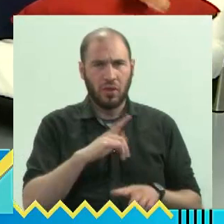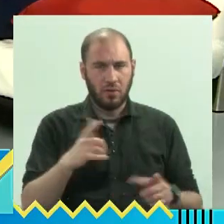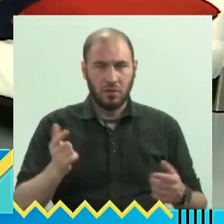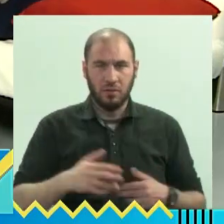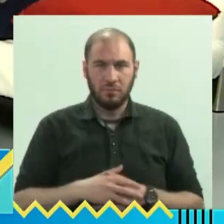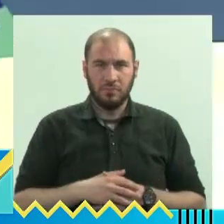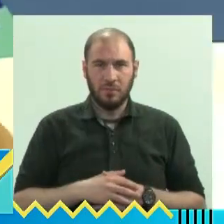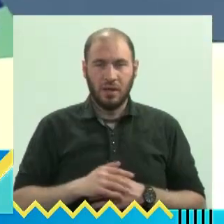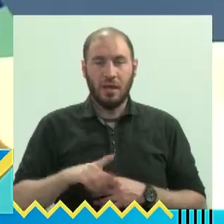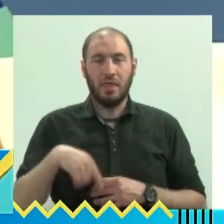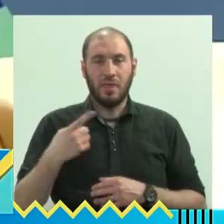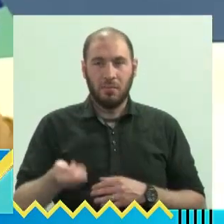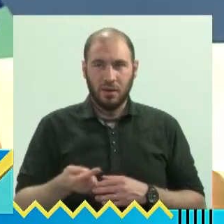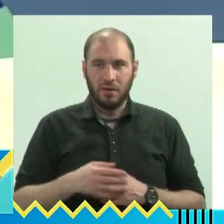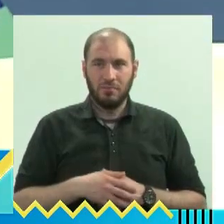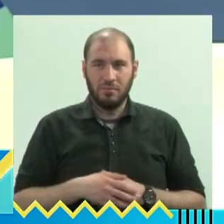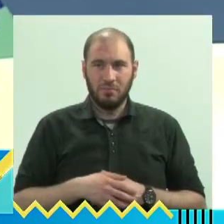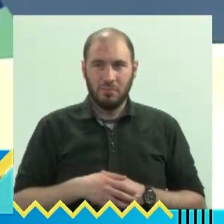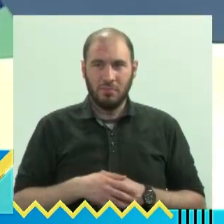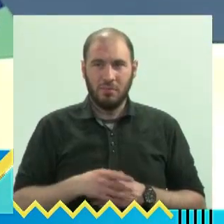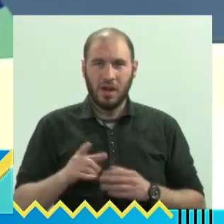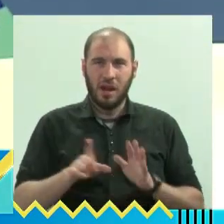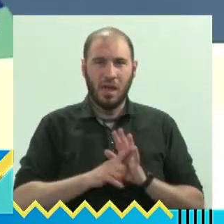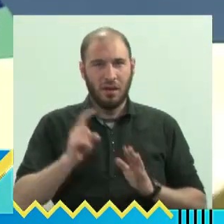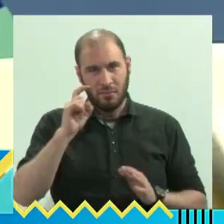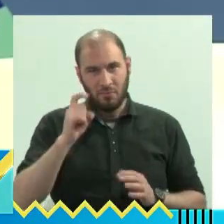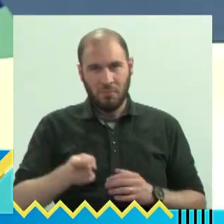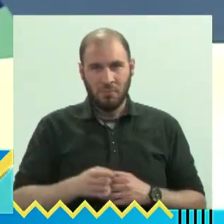¿no? Y después empieza toda una vida de estar fuera de la ley